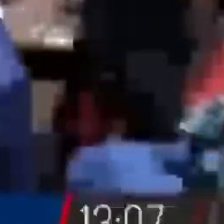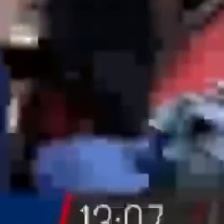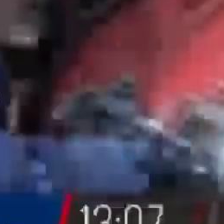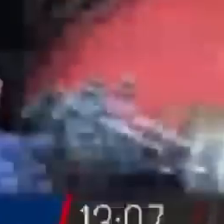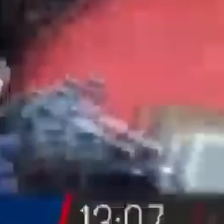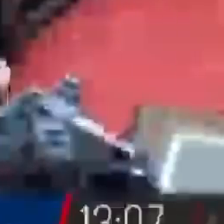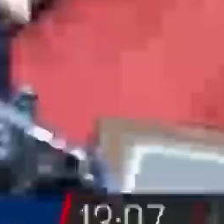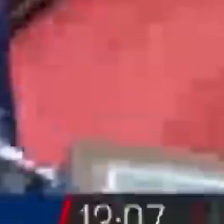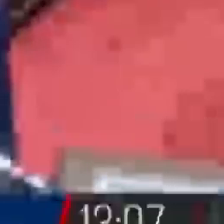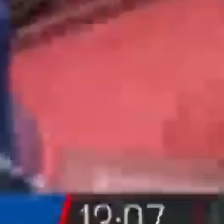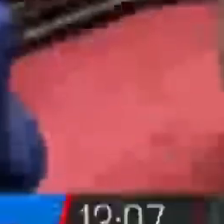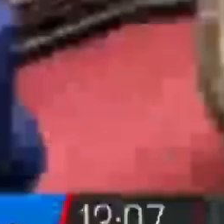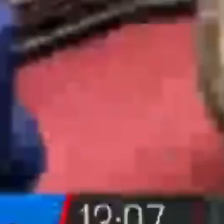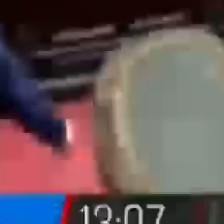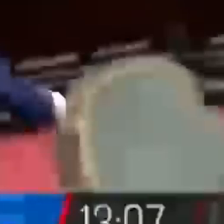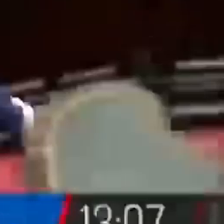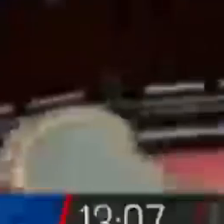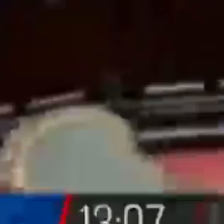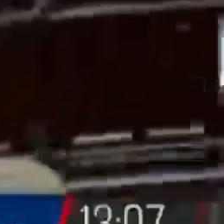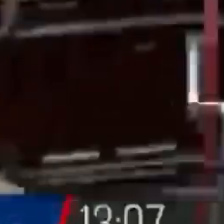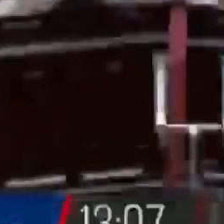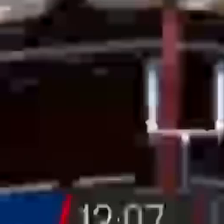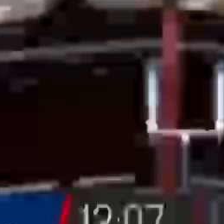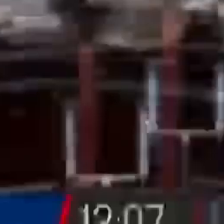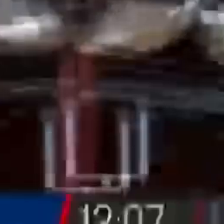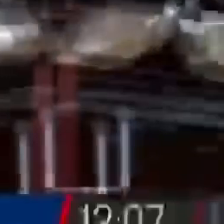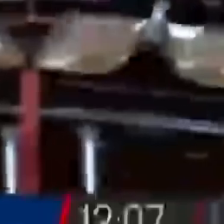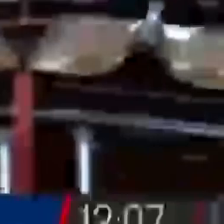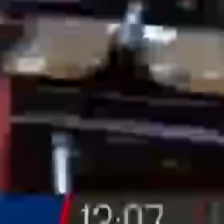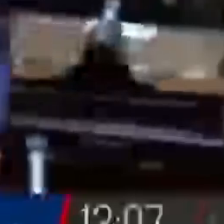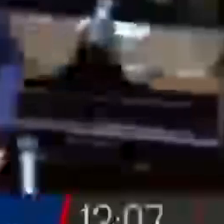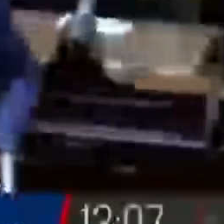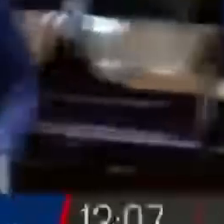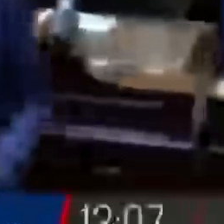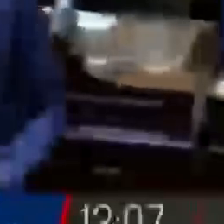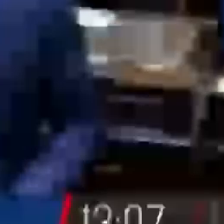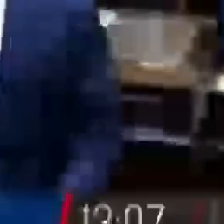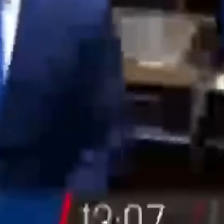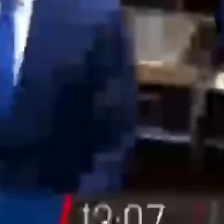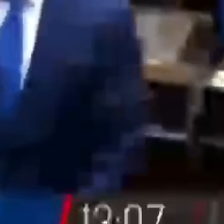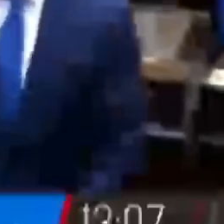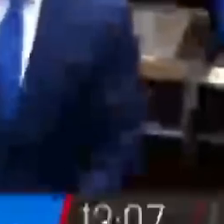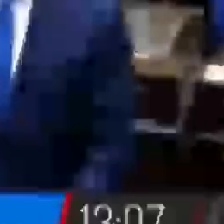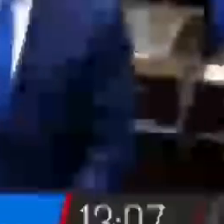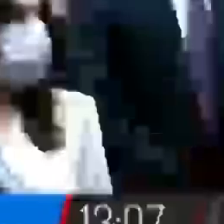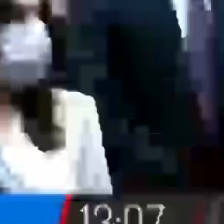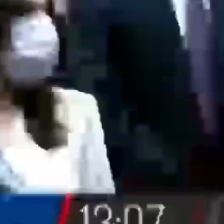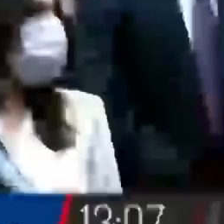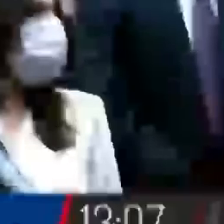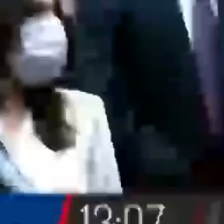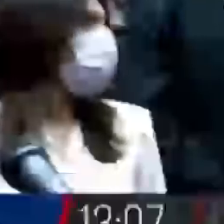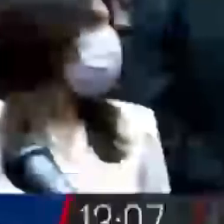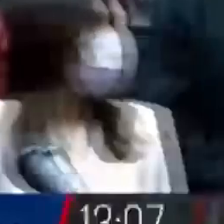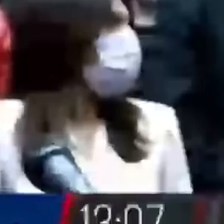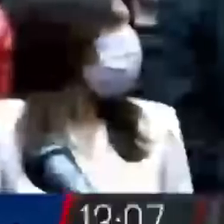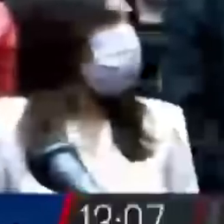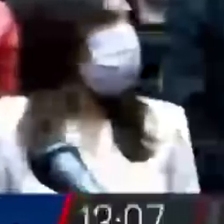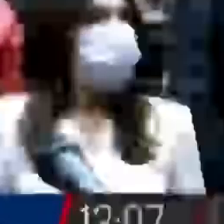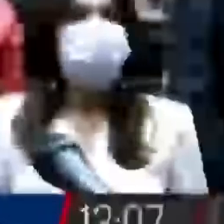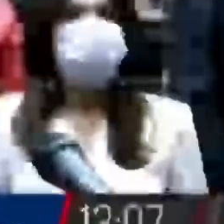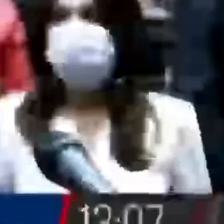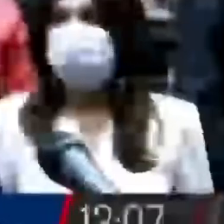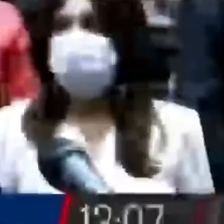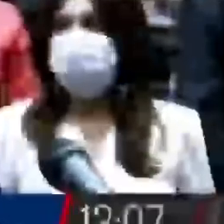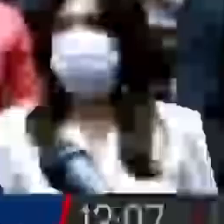juró María Eugenia Vidal, recién, bueno, que recién juró María Eugenia Vidal. Se lo veía